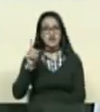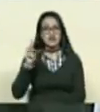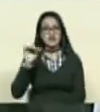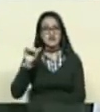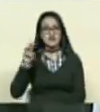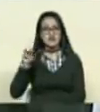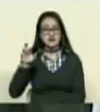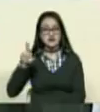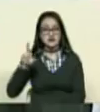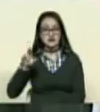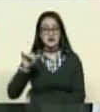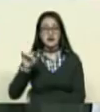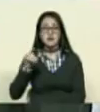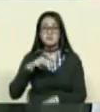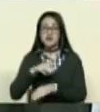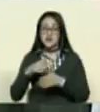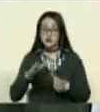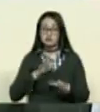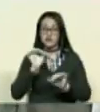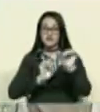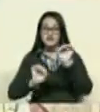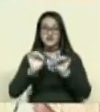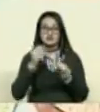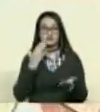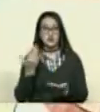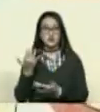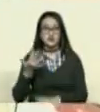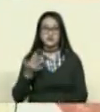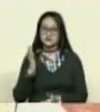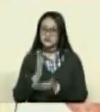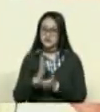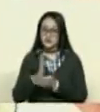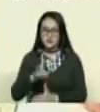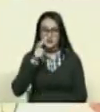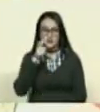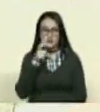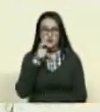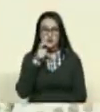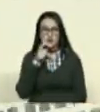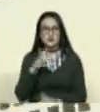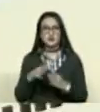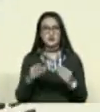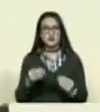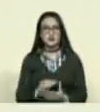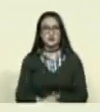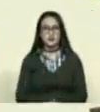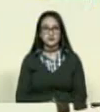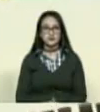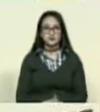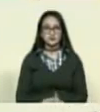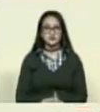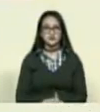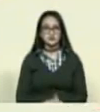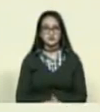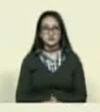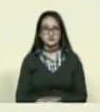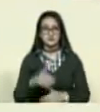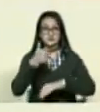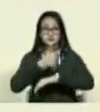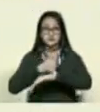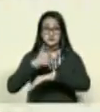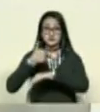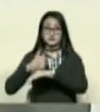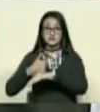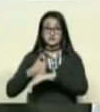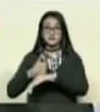ministro del Poder Popular para la Defensa, siempre al frente, en la vanguardia. Está nuestro almirante en jefe, comandante